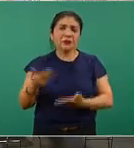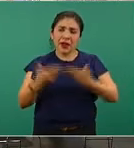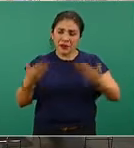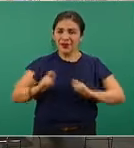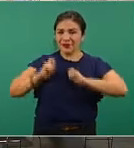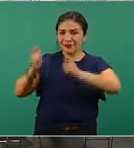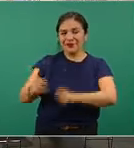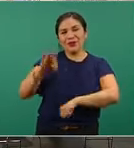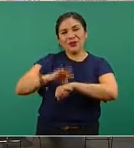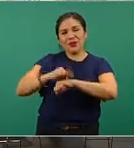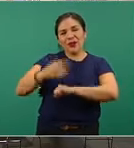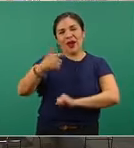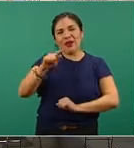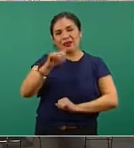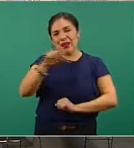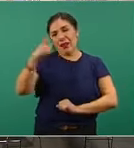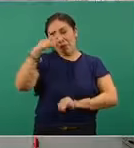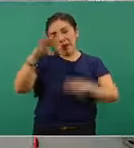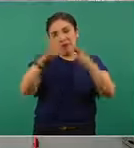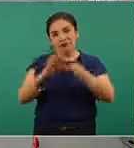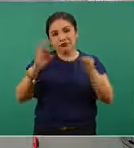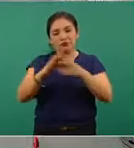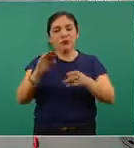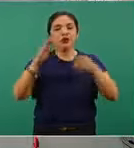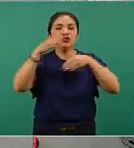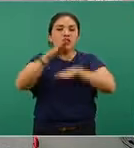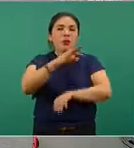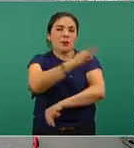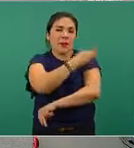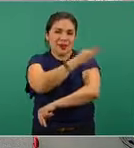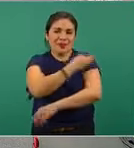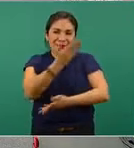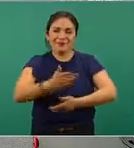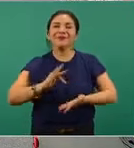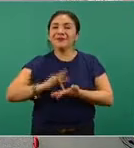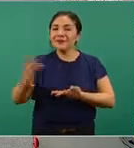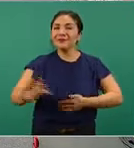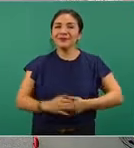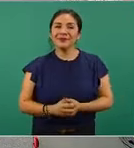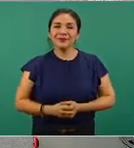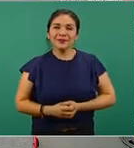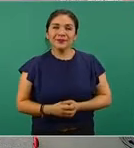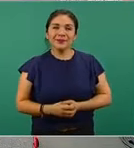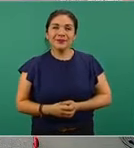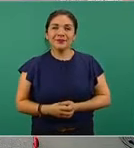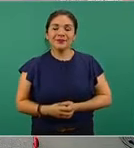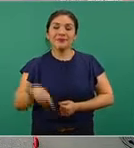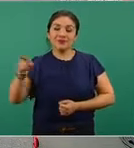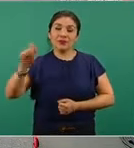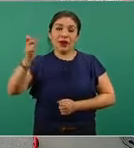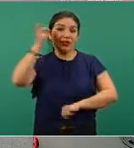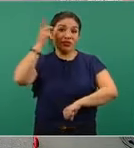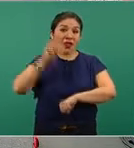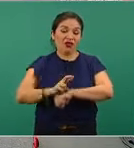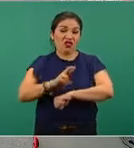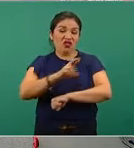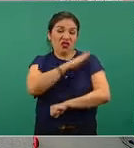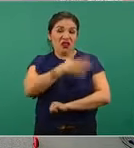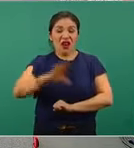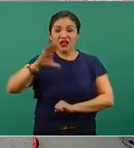doctor López-Gatell para el informe de vacunación. Gracias, doctor López Ridaura, director general de